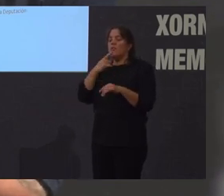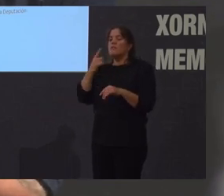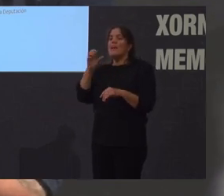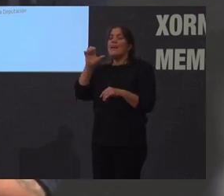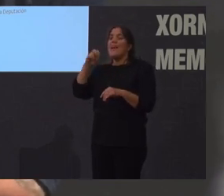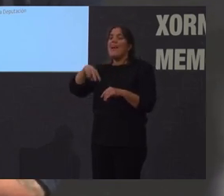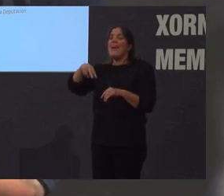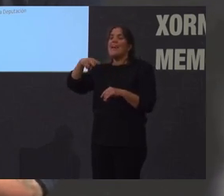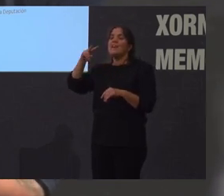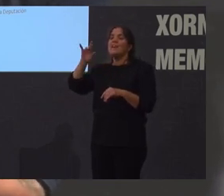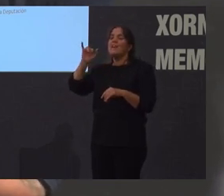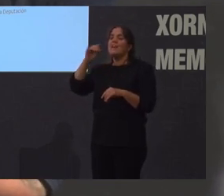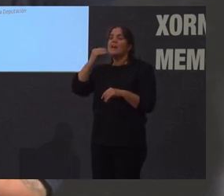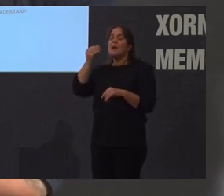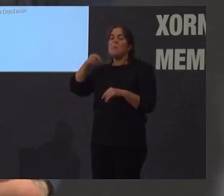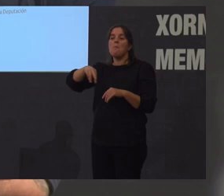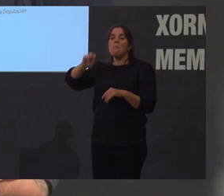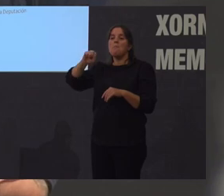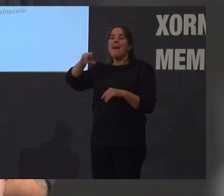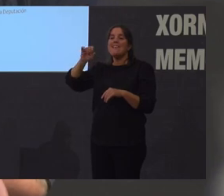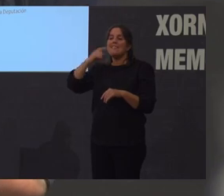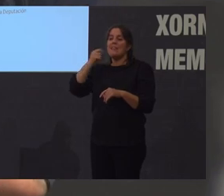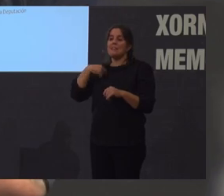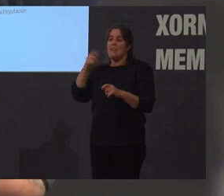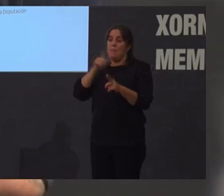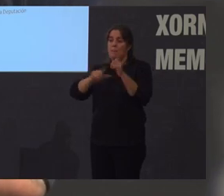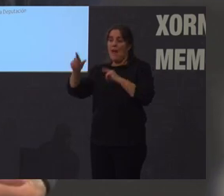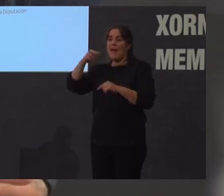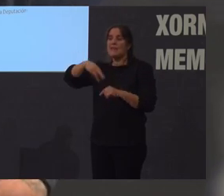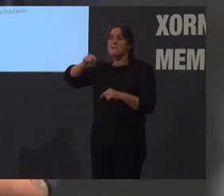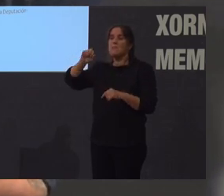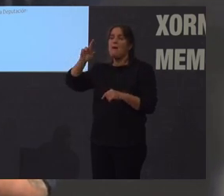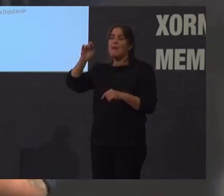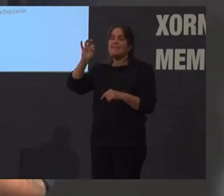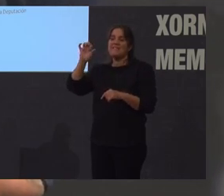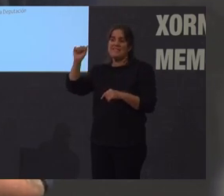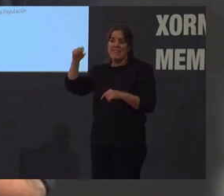Enrique Marsans Coma. Enrique Marsans Coma es el de Viajes Marsans, os sonará a todos Viajes